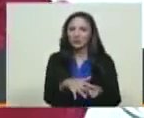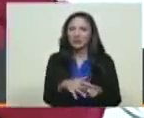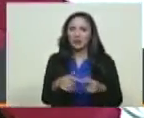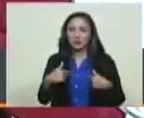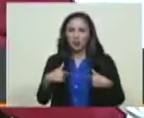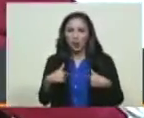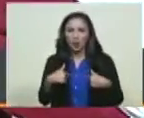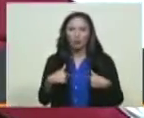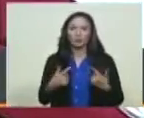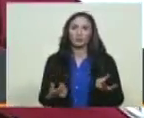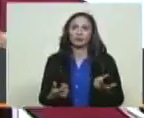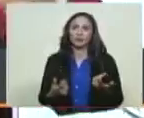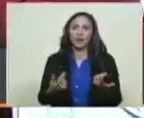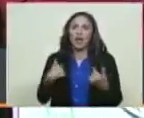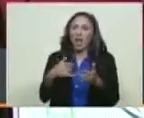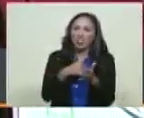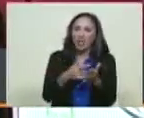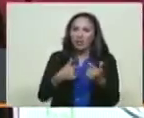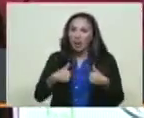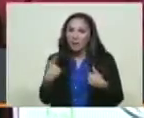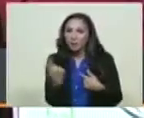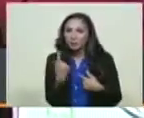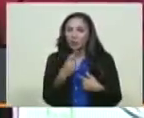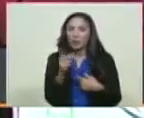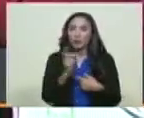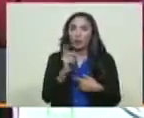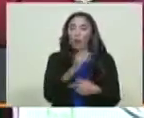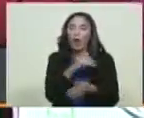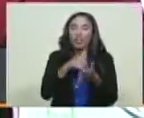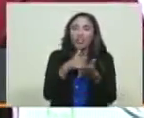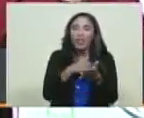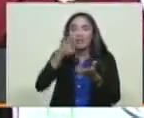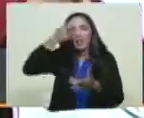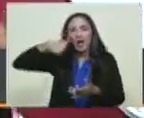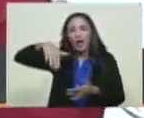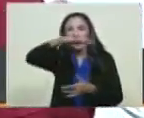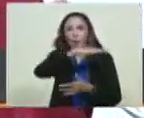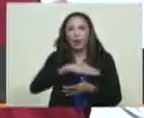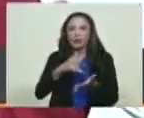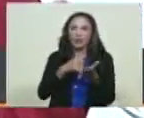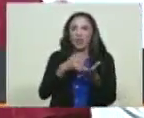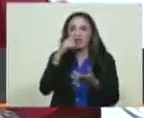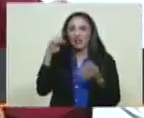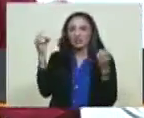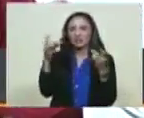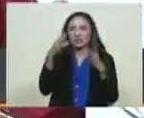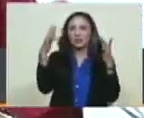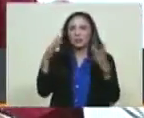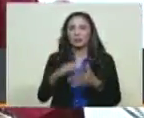no es subestimada me subestima en la consciencia y la fuerza de un pueblo